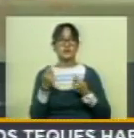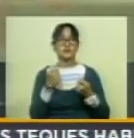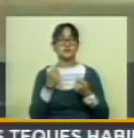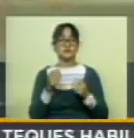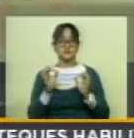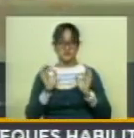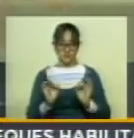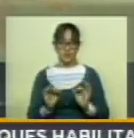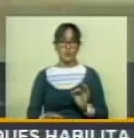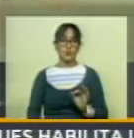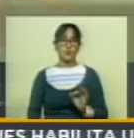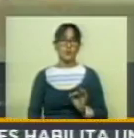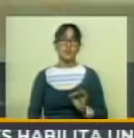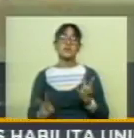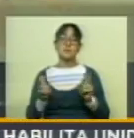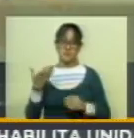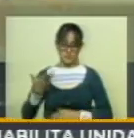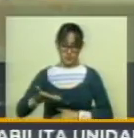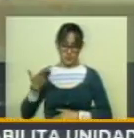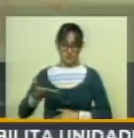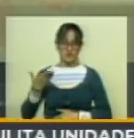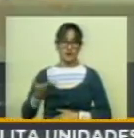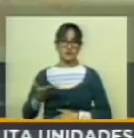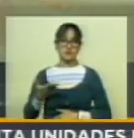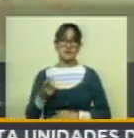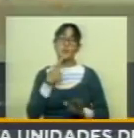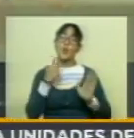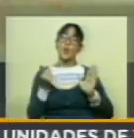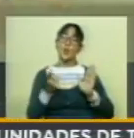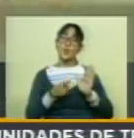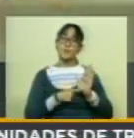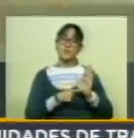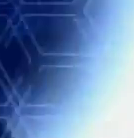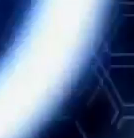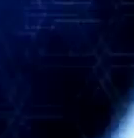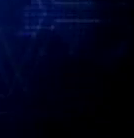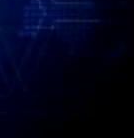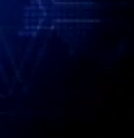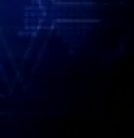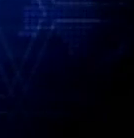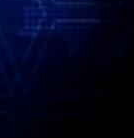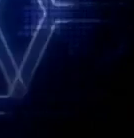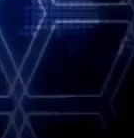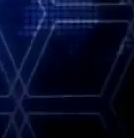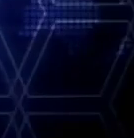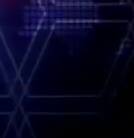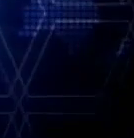aseguró temas importantes como ha sido el cumplimiento del cronograma.